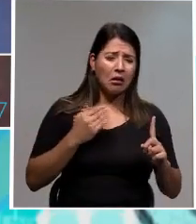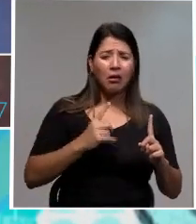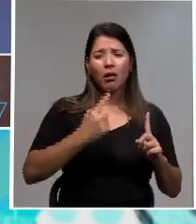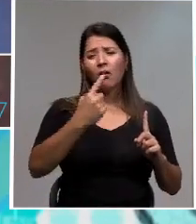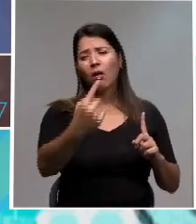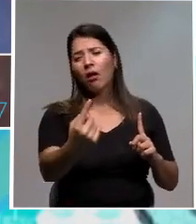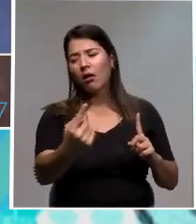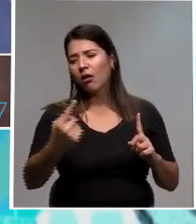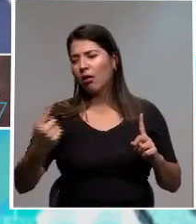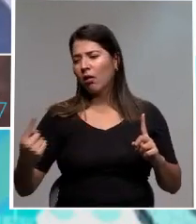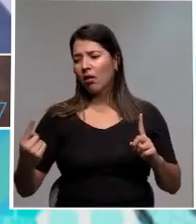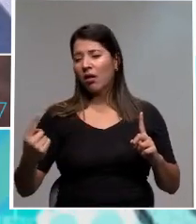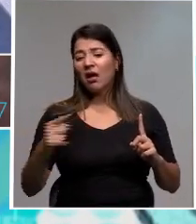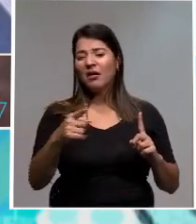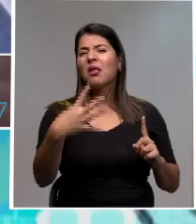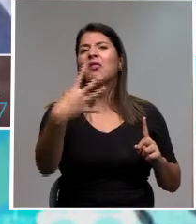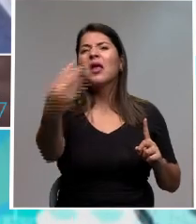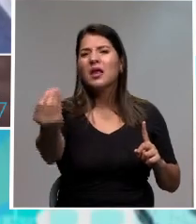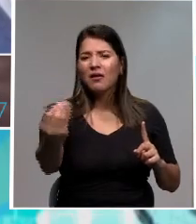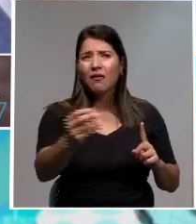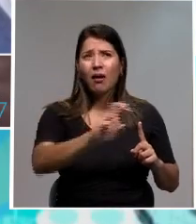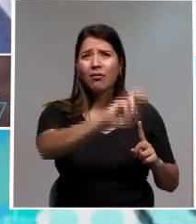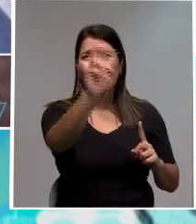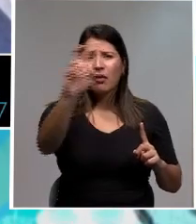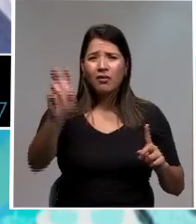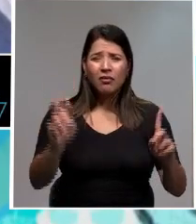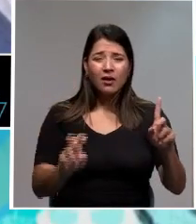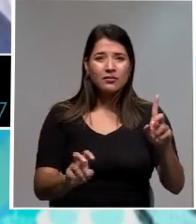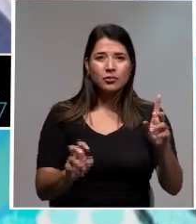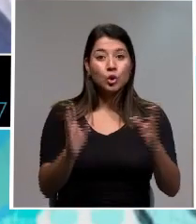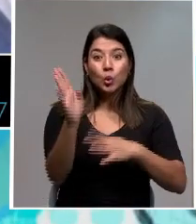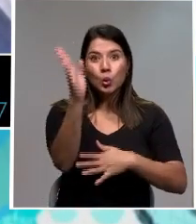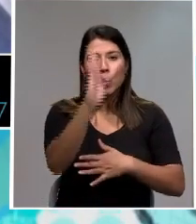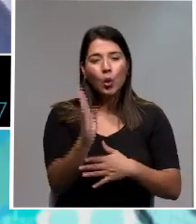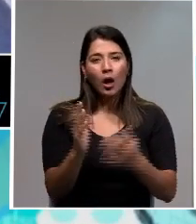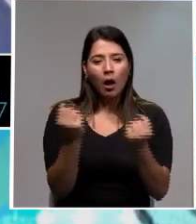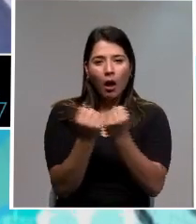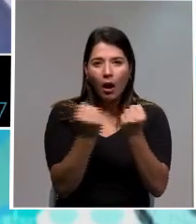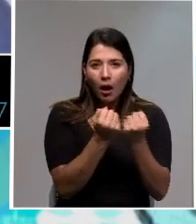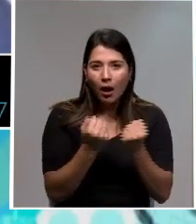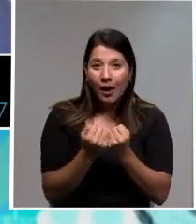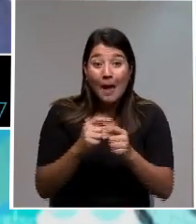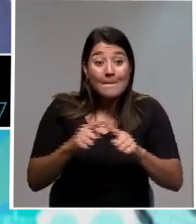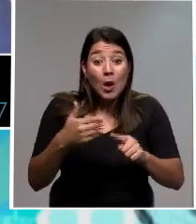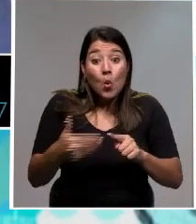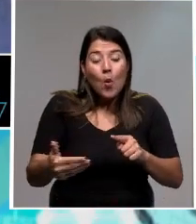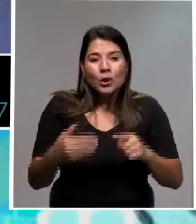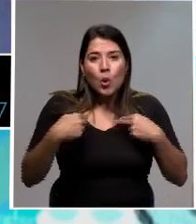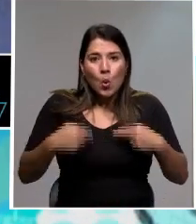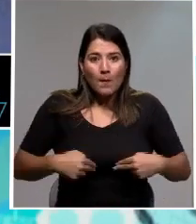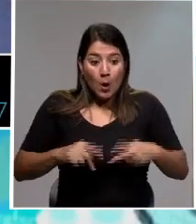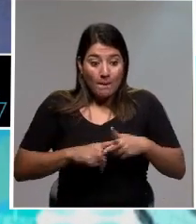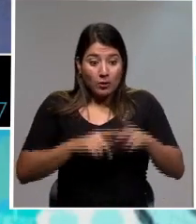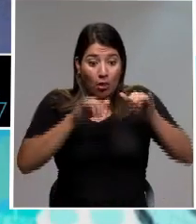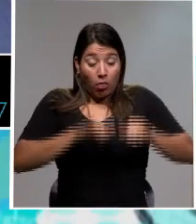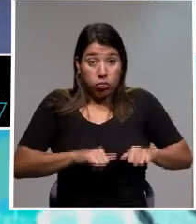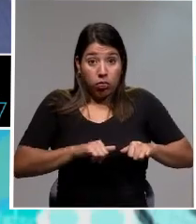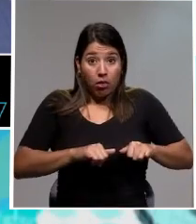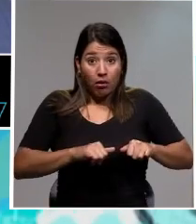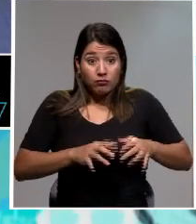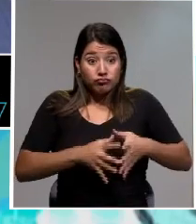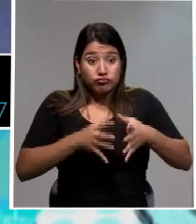transferencia o la transmisión de las enfermedades infecciosas. Al mismo tiempo, con la domesticación de los